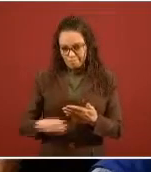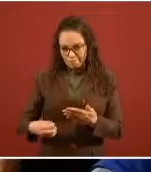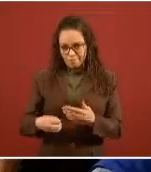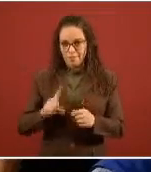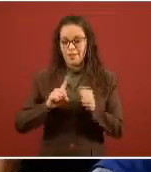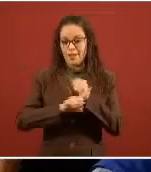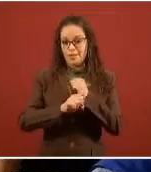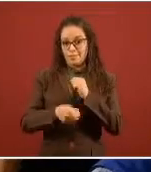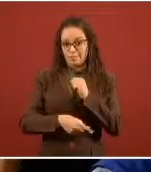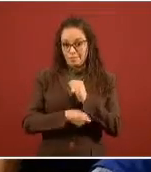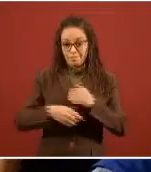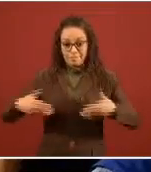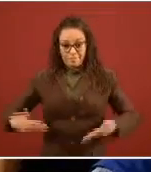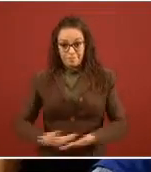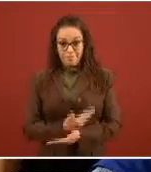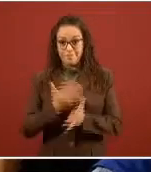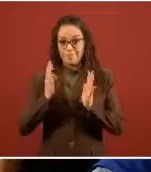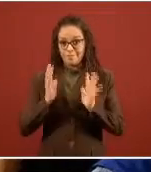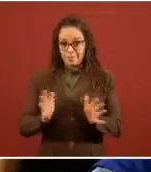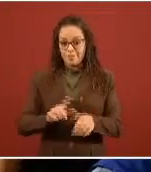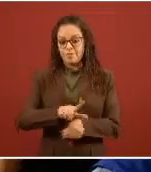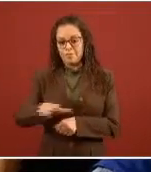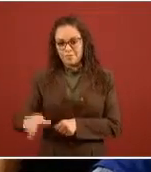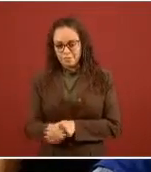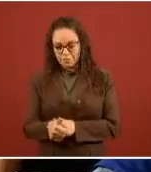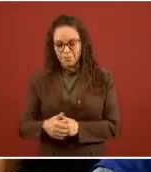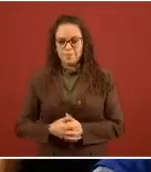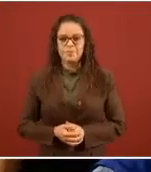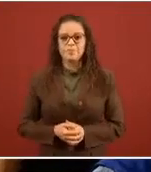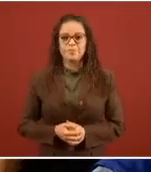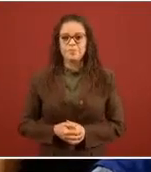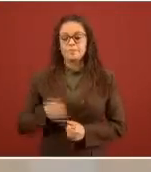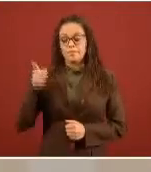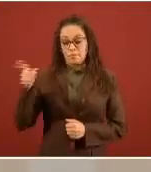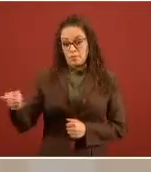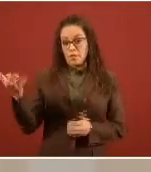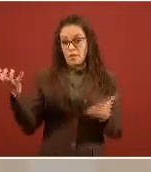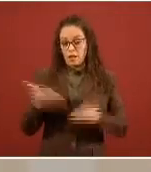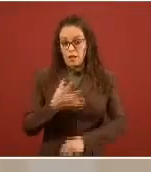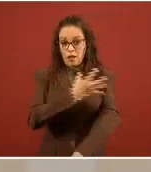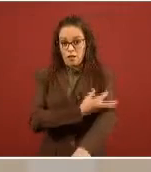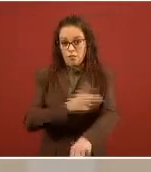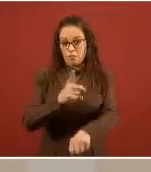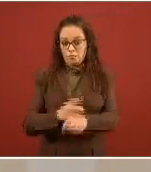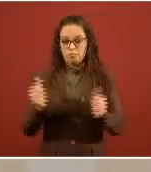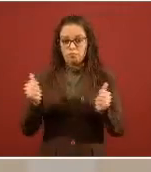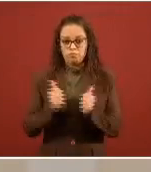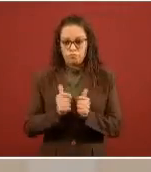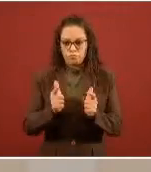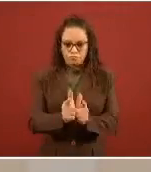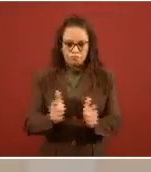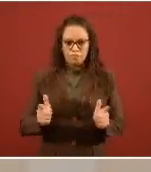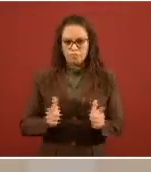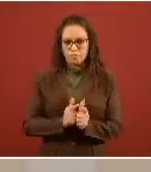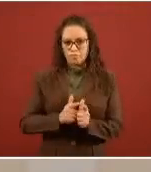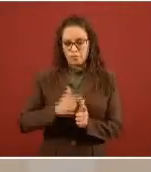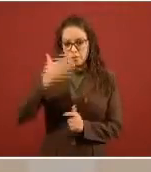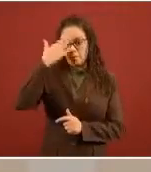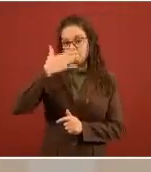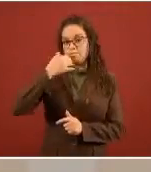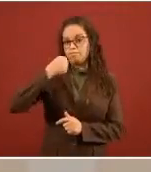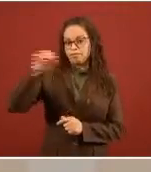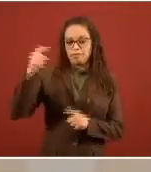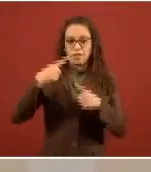puerperio, guía que recientemente salió y que ella coordinó con un amplio grupo de consulta en instituciones